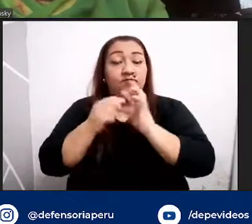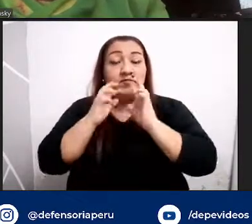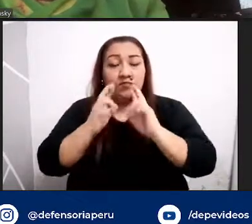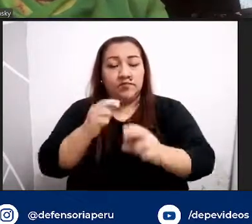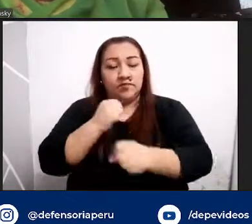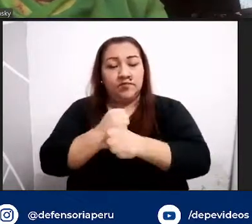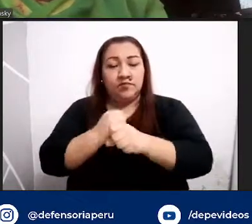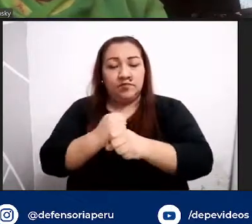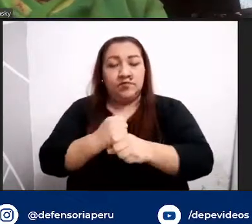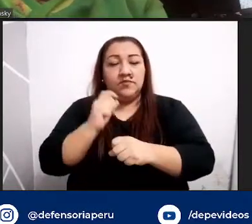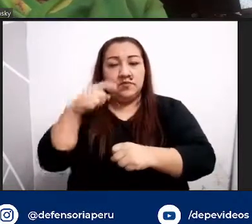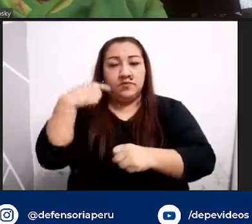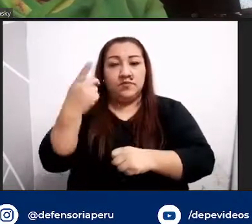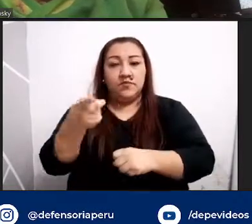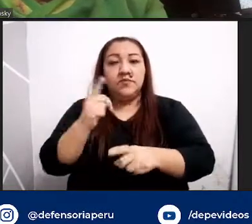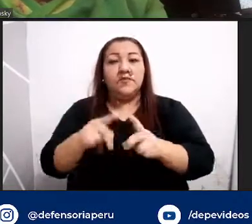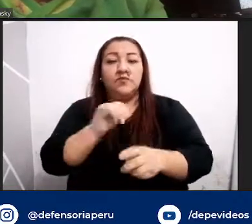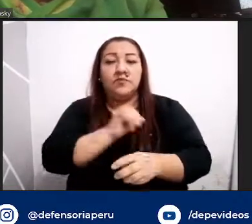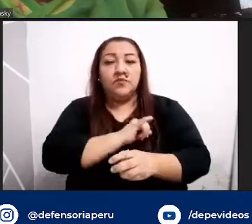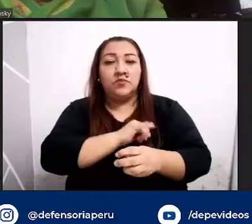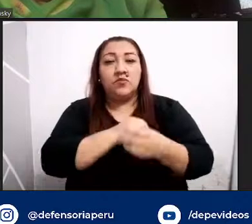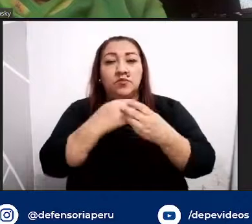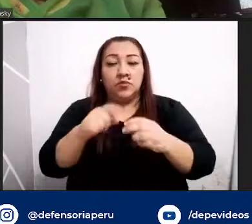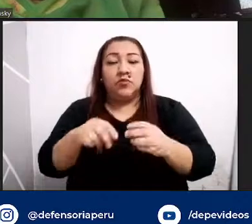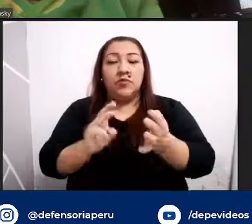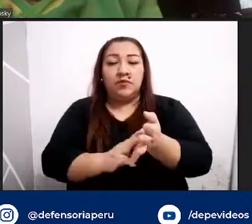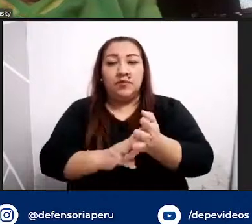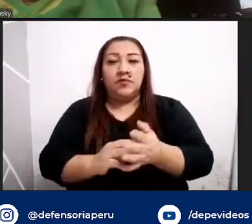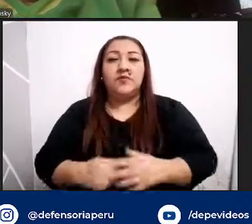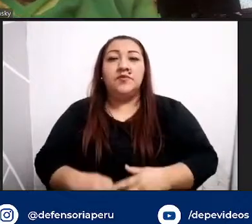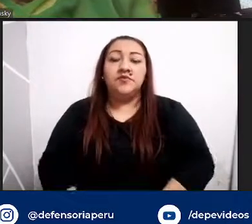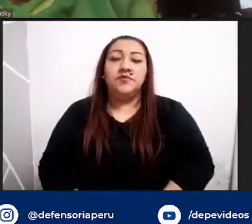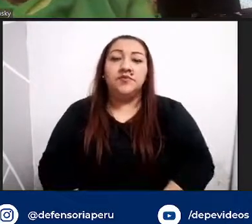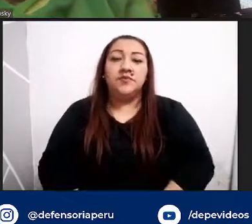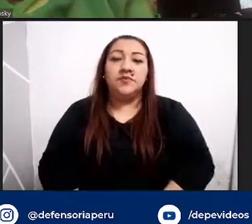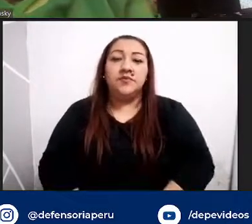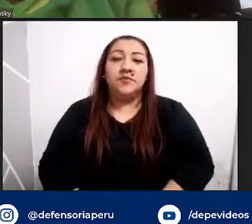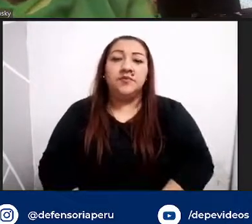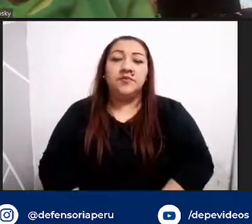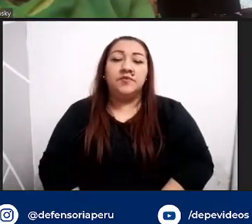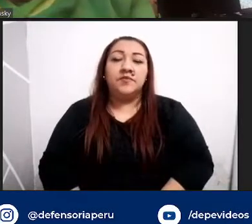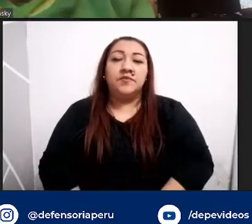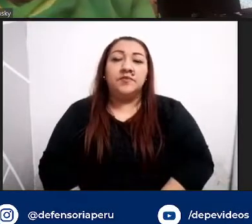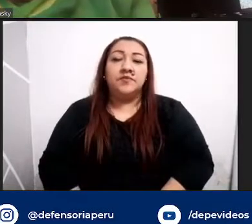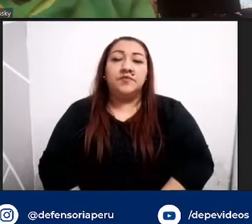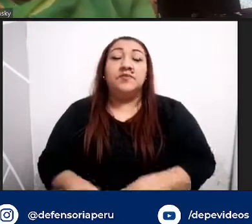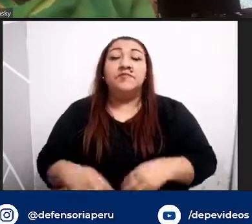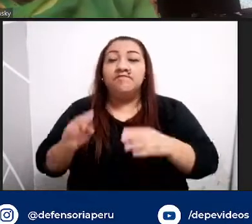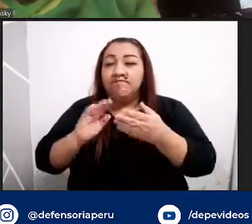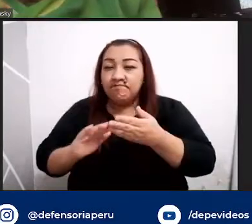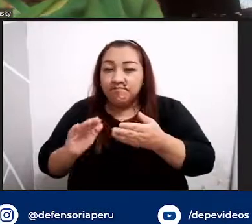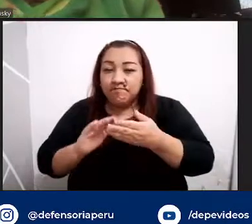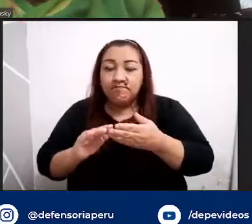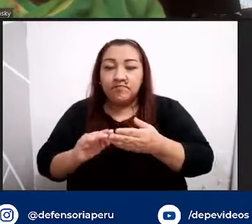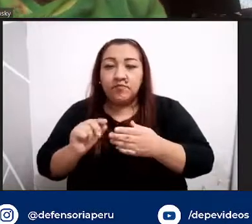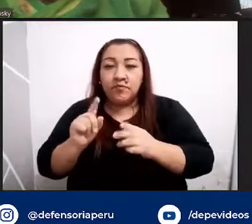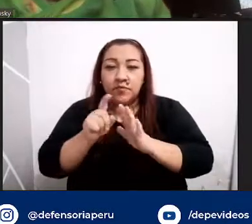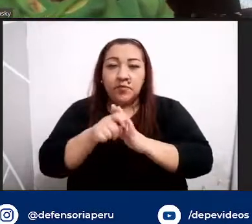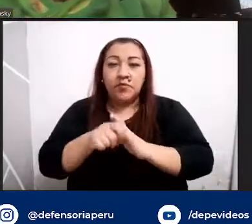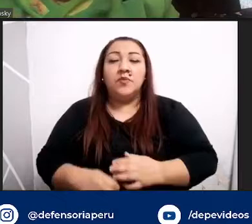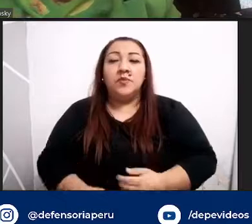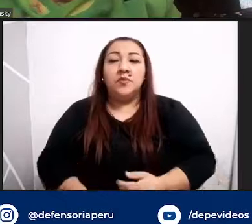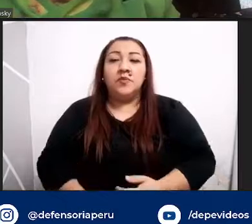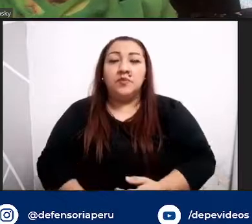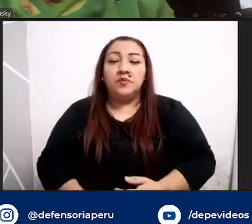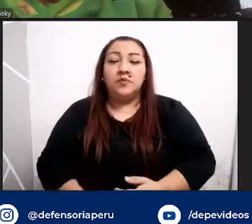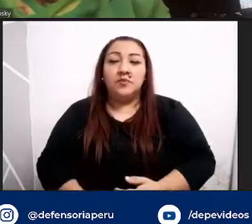en el caso de instituciones públicas como la Defensoría del Pueblo. Yo quisiera ahora cederle, permítame unos minutos más,